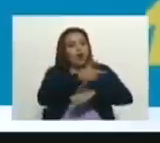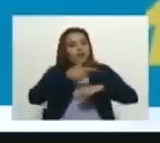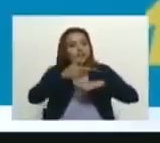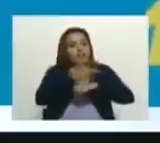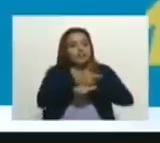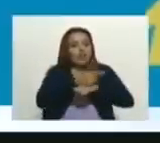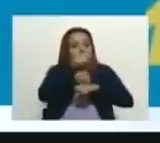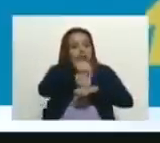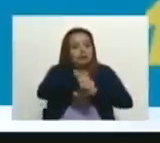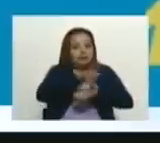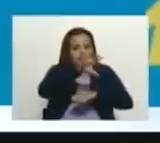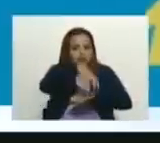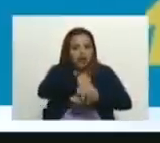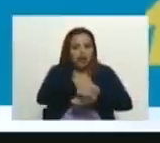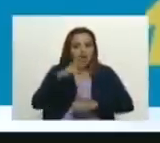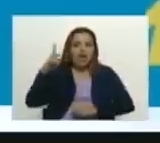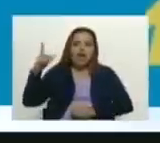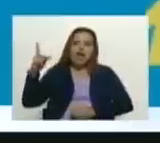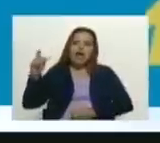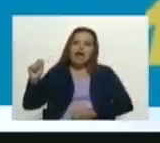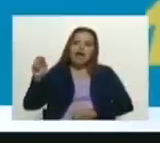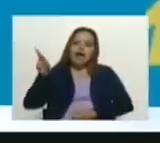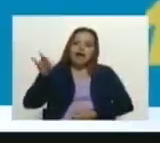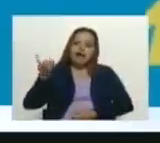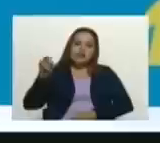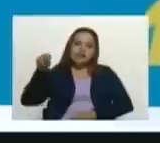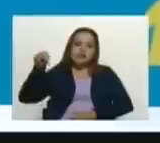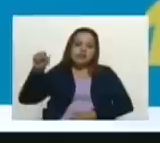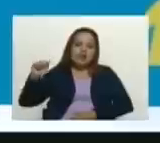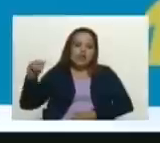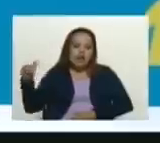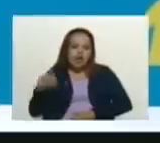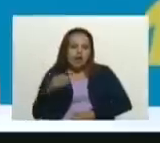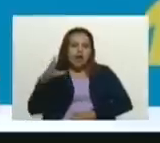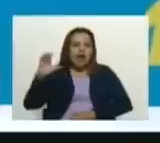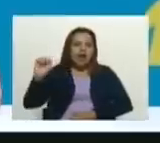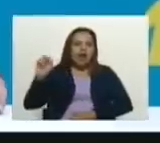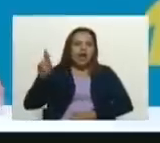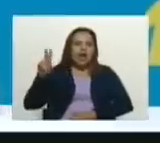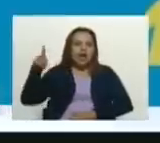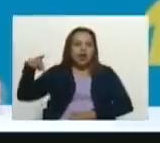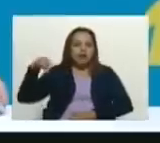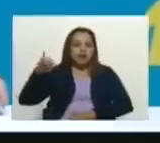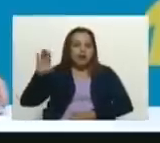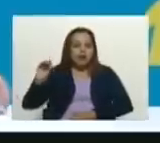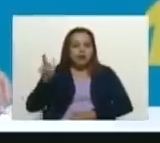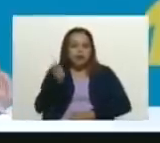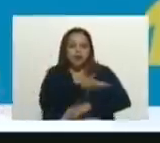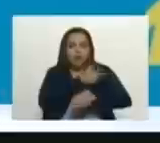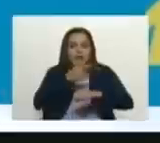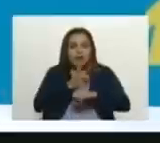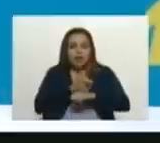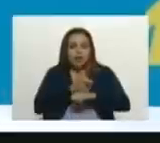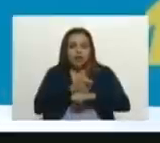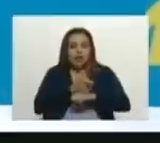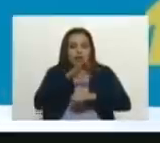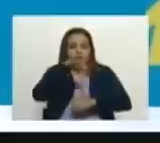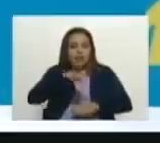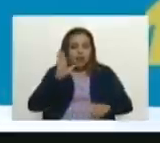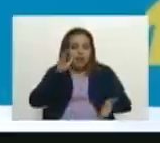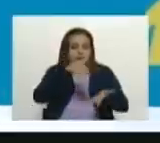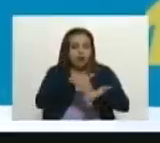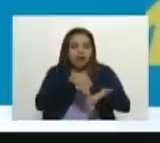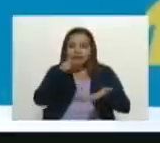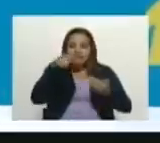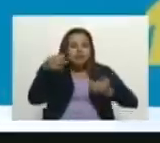Karina Carpio, querida gobernadora del estado de Aragua. Fíjate que... ella siempre está conectada, siempre me escribe por